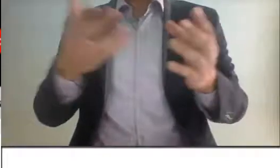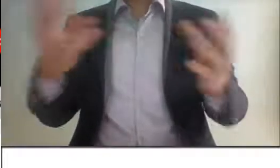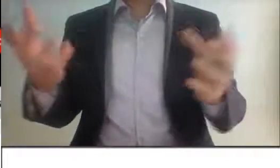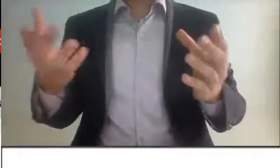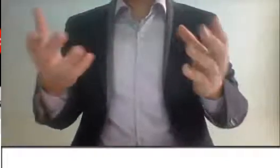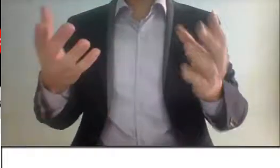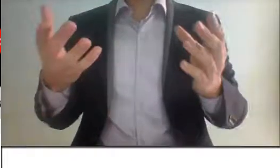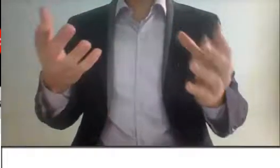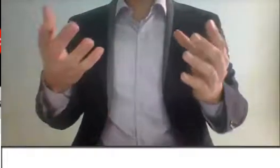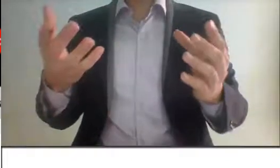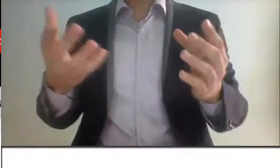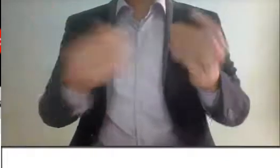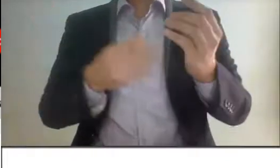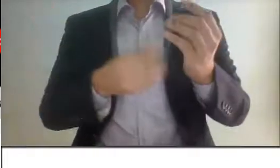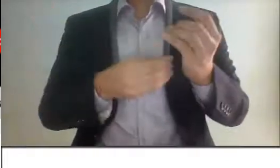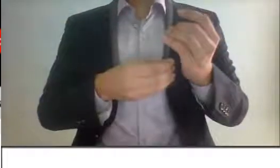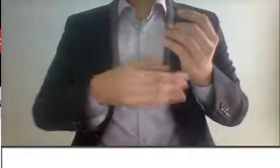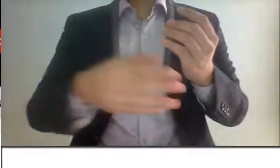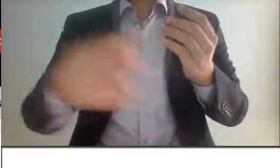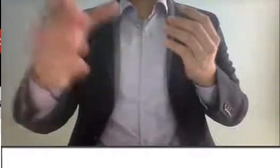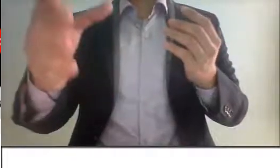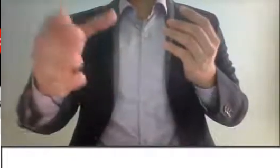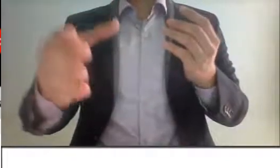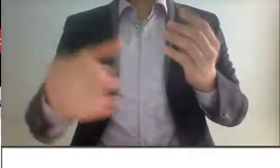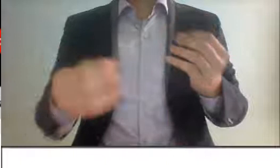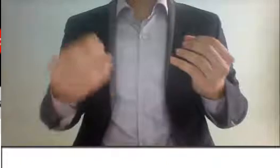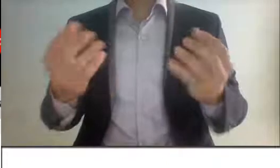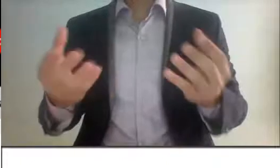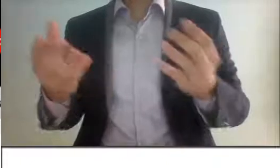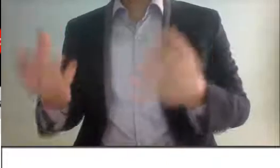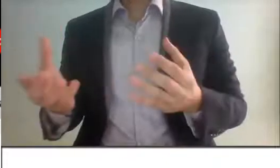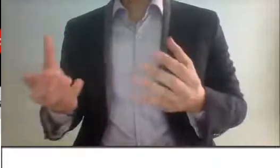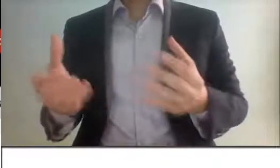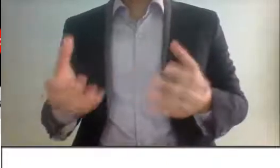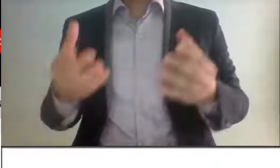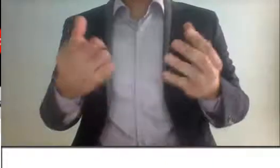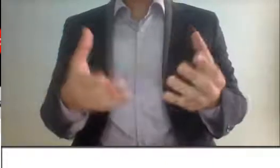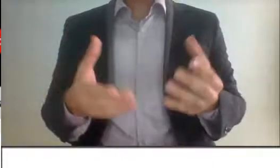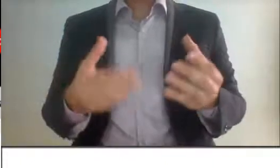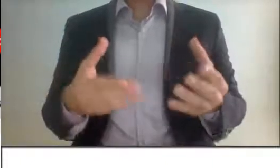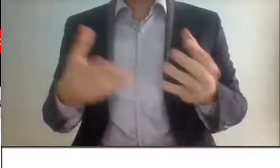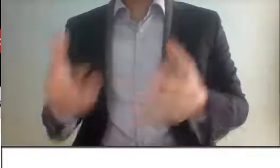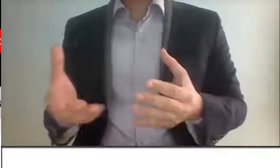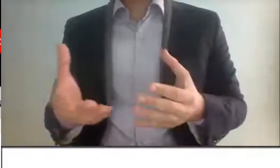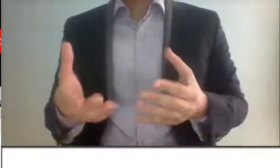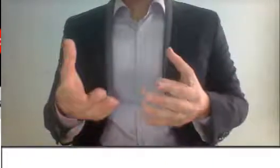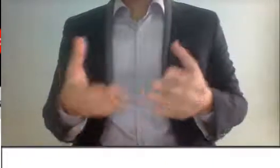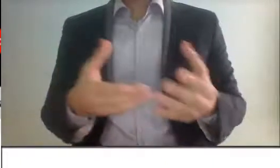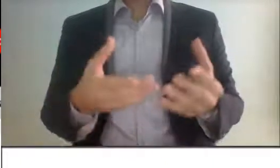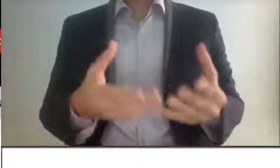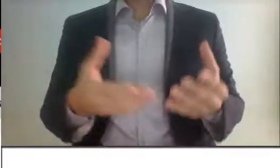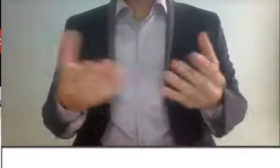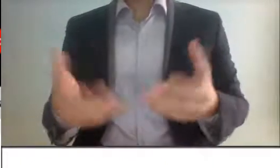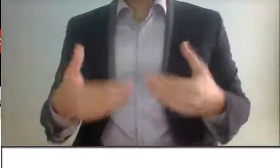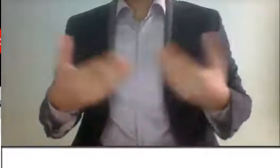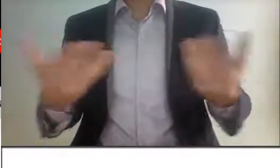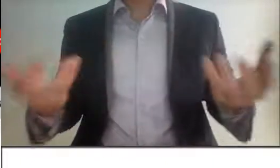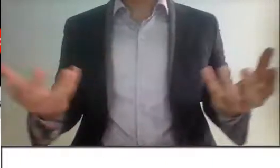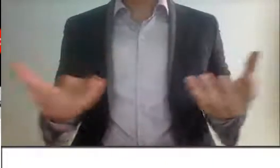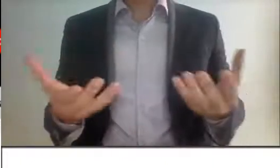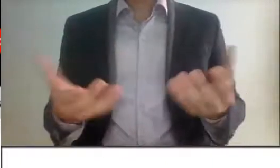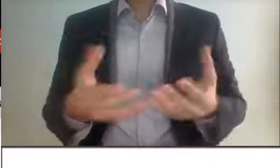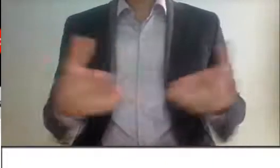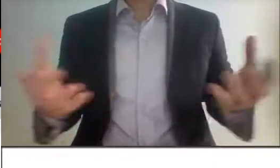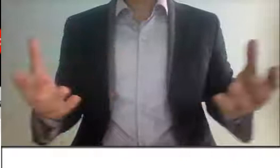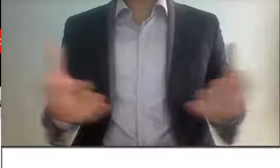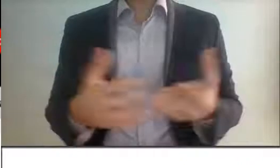petroquímica. Durante el periodo de Calderón fue destruida casi para que las personas no pudieran ejercer esa carrera como un elemento de ingresos. Y bueno,